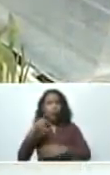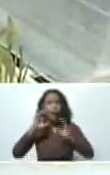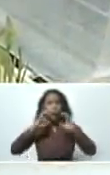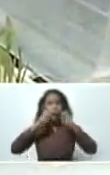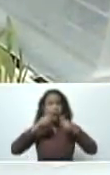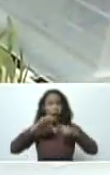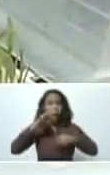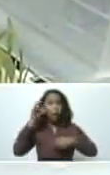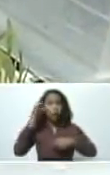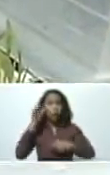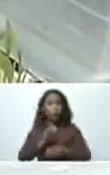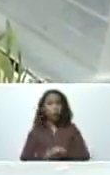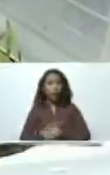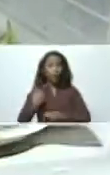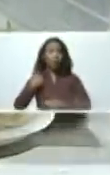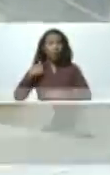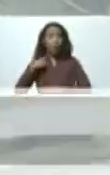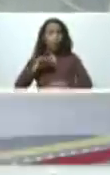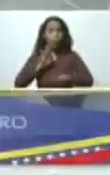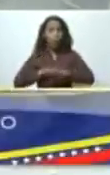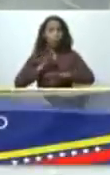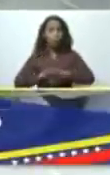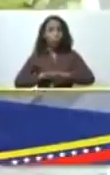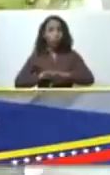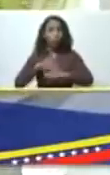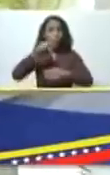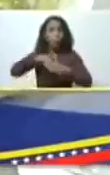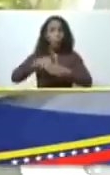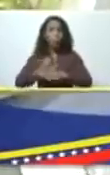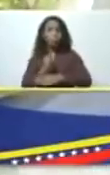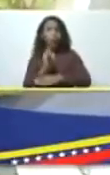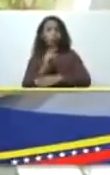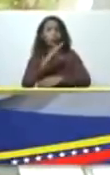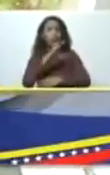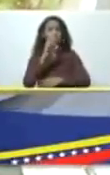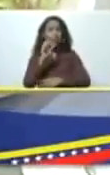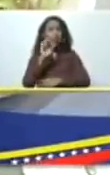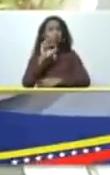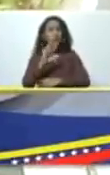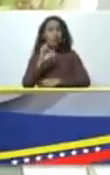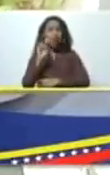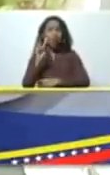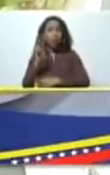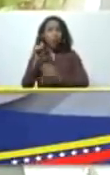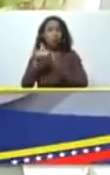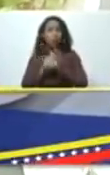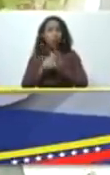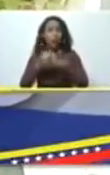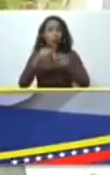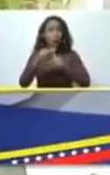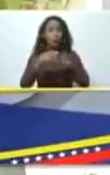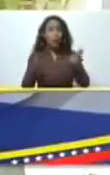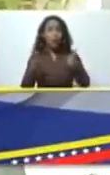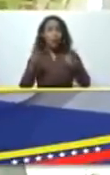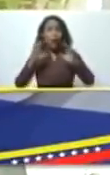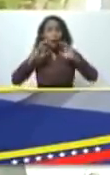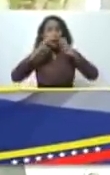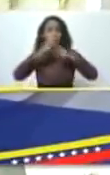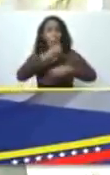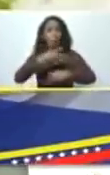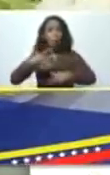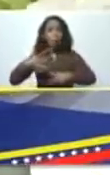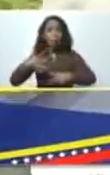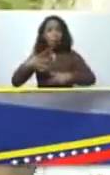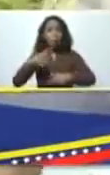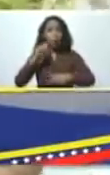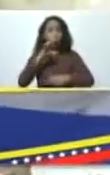amarillo. Tenemos un propósito de sembrar cerca de 332.000 hectáreas de maíz blanco y